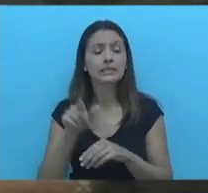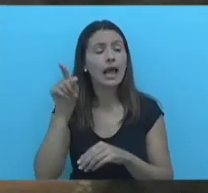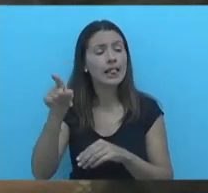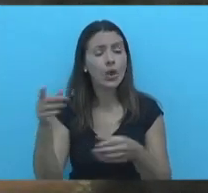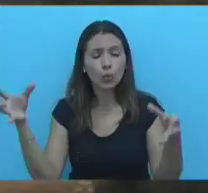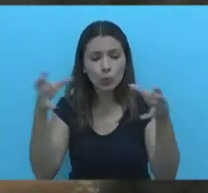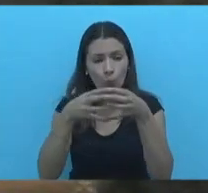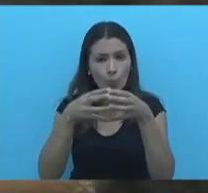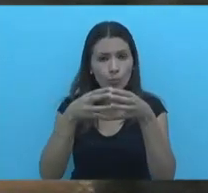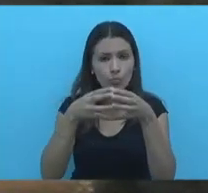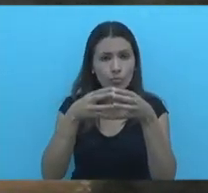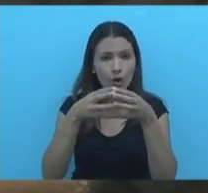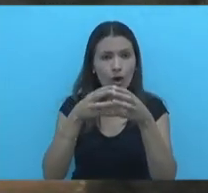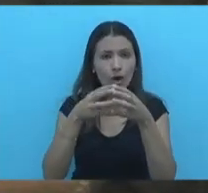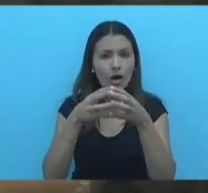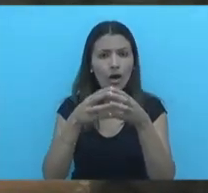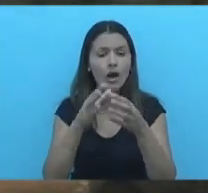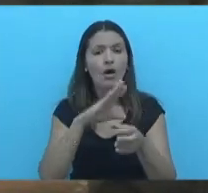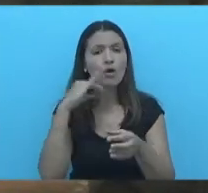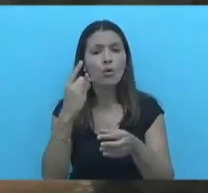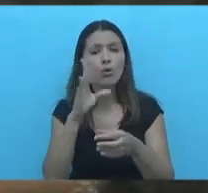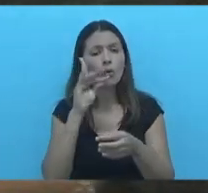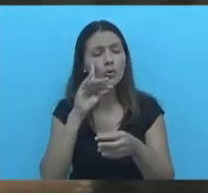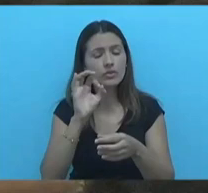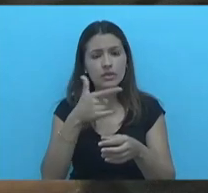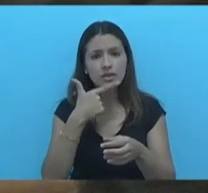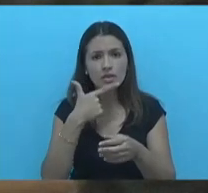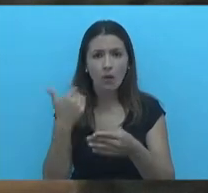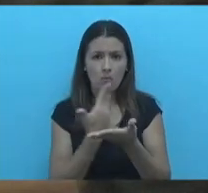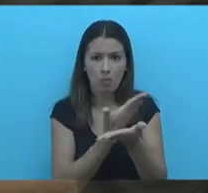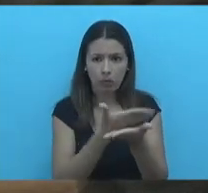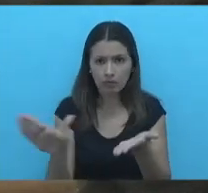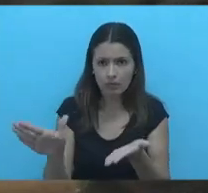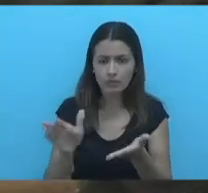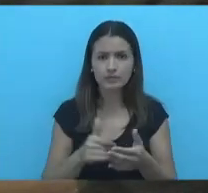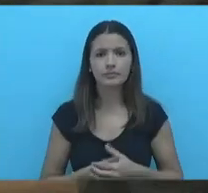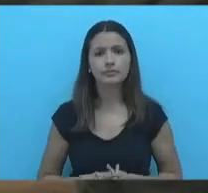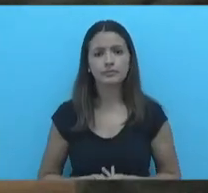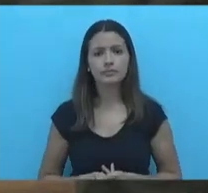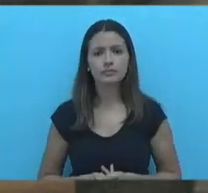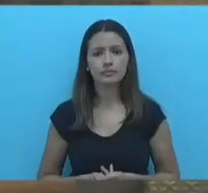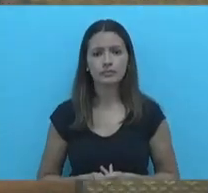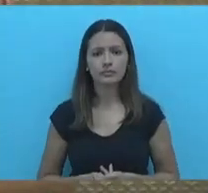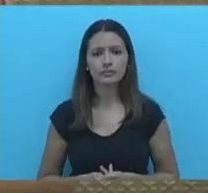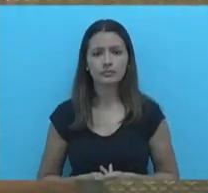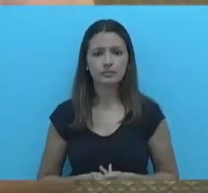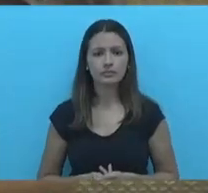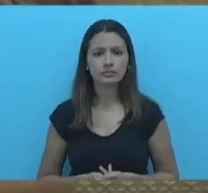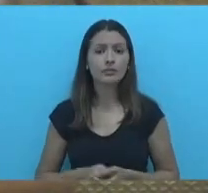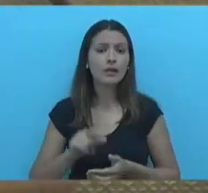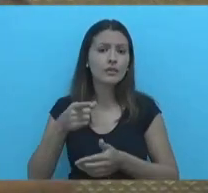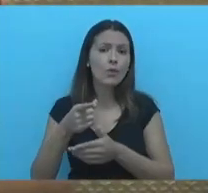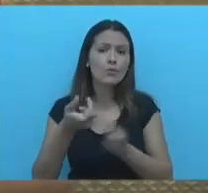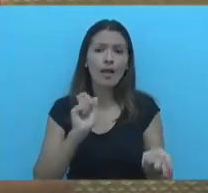de judíos, lo terminó sacando porque creía en la libertad del ser humano. Pero después vinieron los procesos sociales